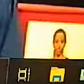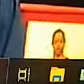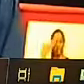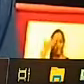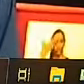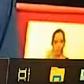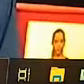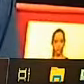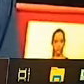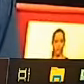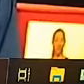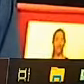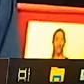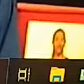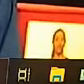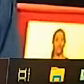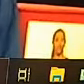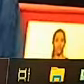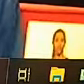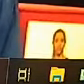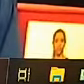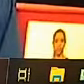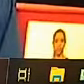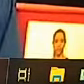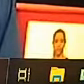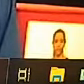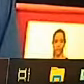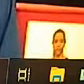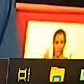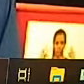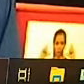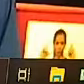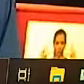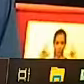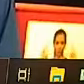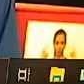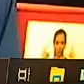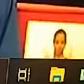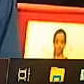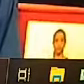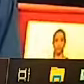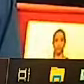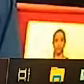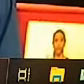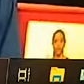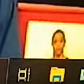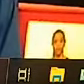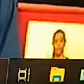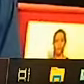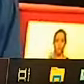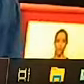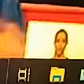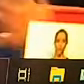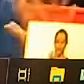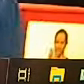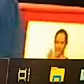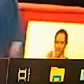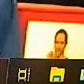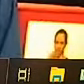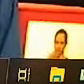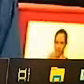la alcaldía de Tucaní, al alcalde de La Guaira, José Alejandro Terán, también con ese amor desbordado en